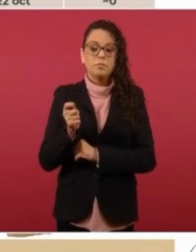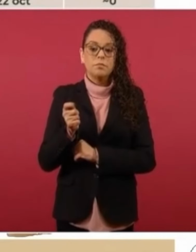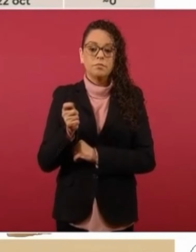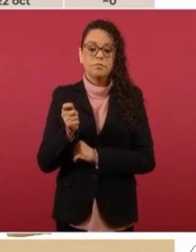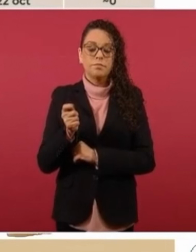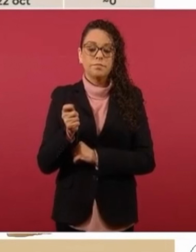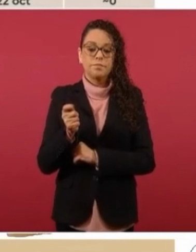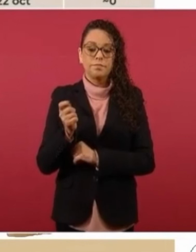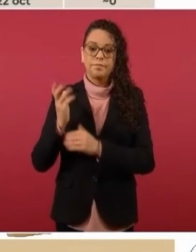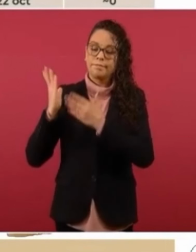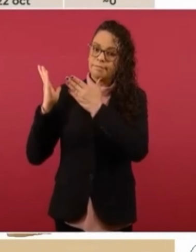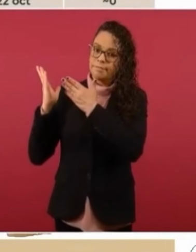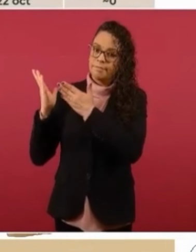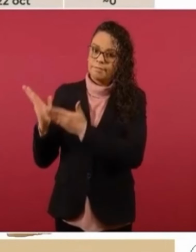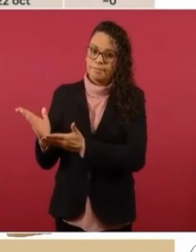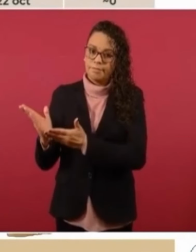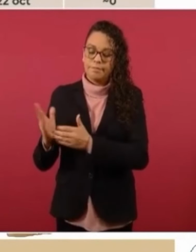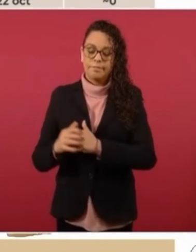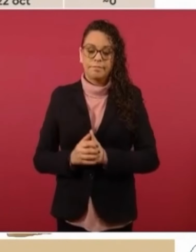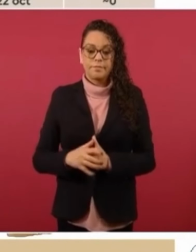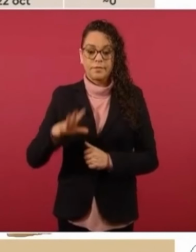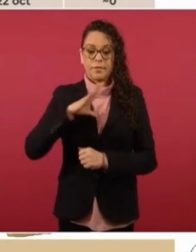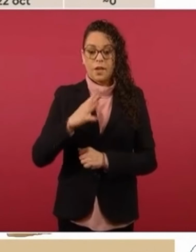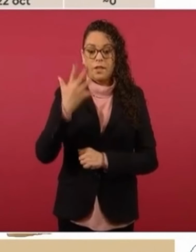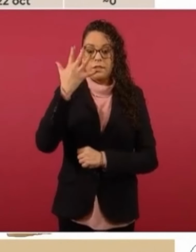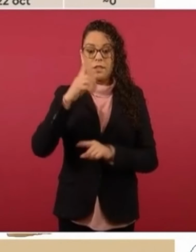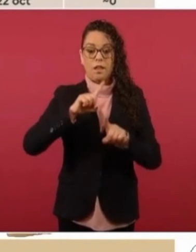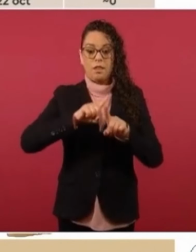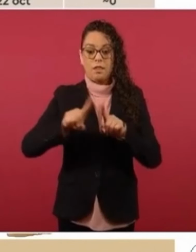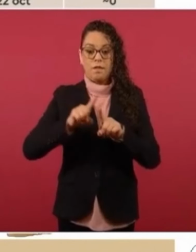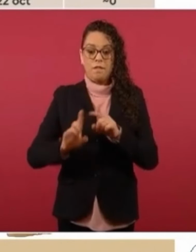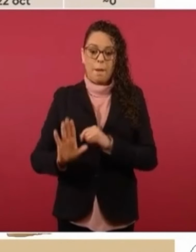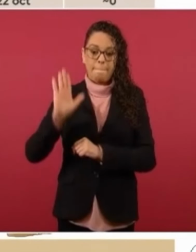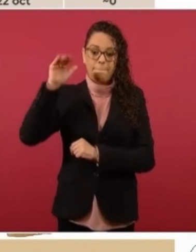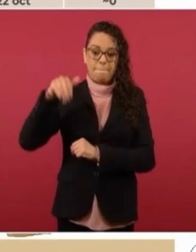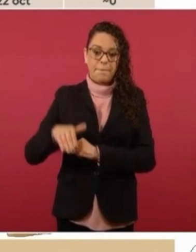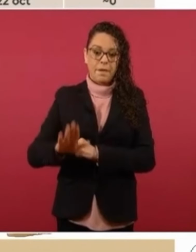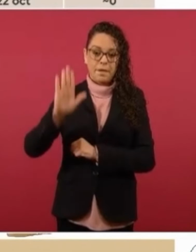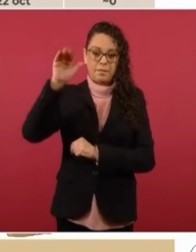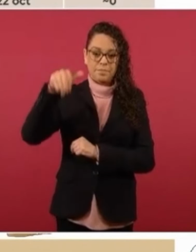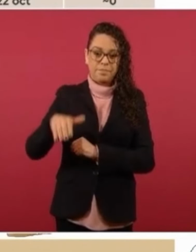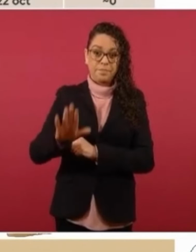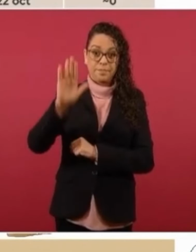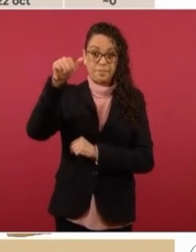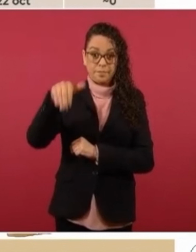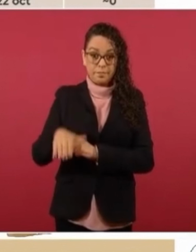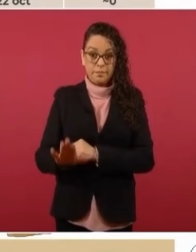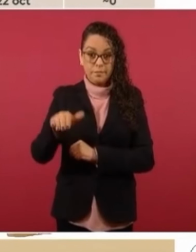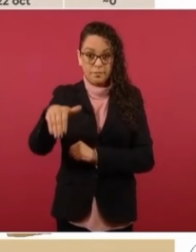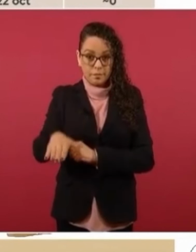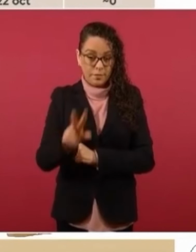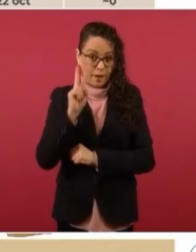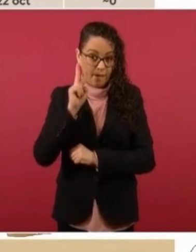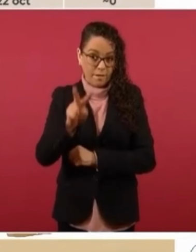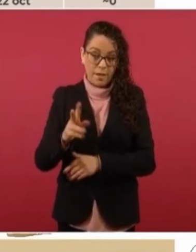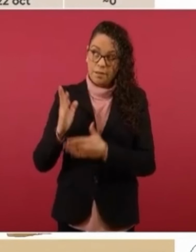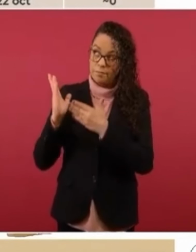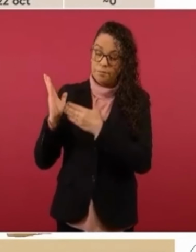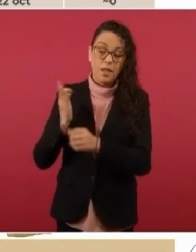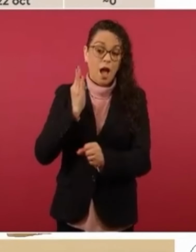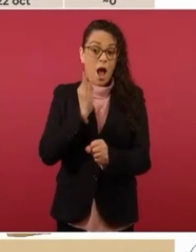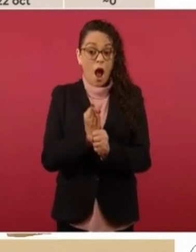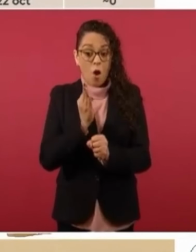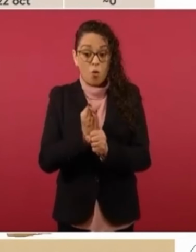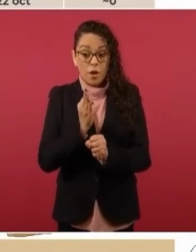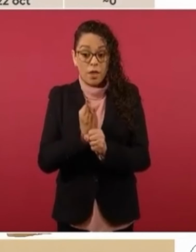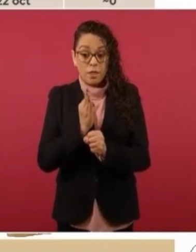ver estas 5 diferentes olas de presentación que ya vimos también en el número de casos, actualmente